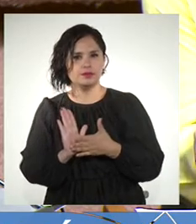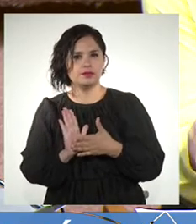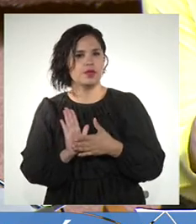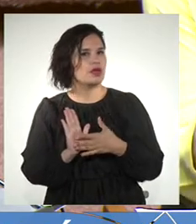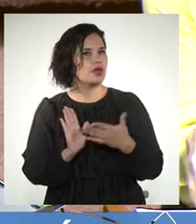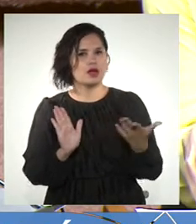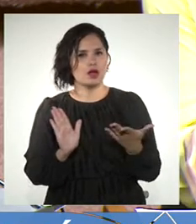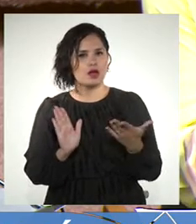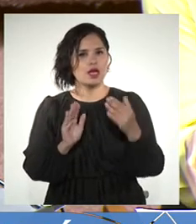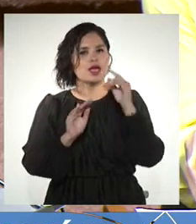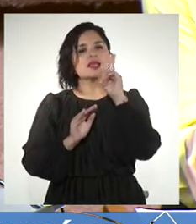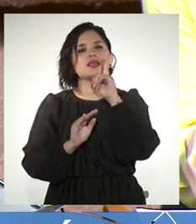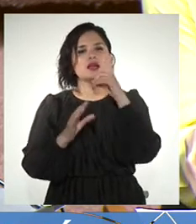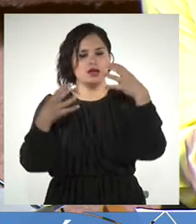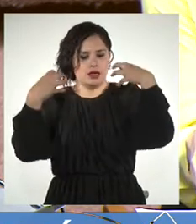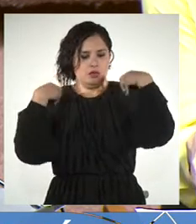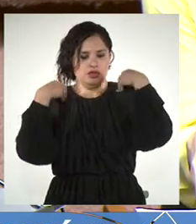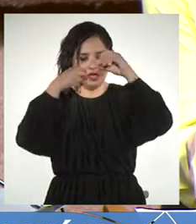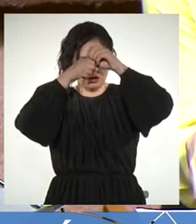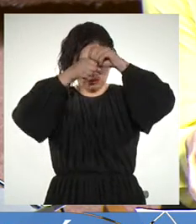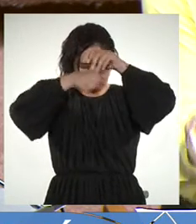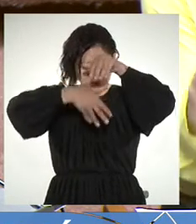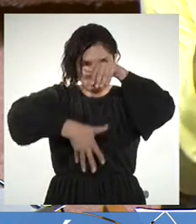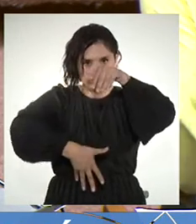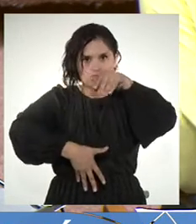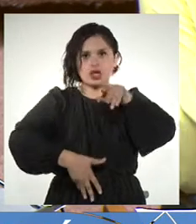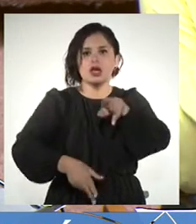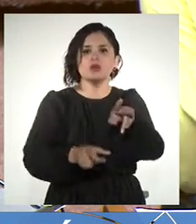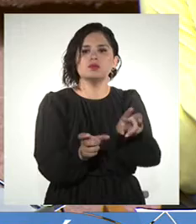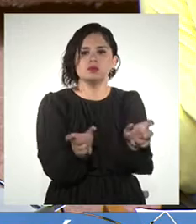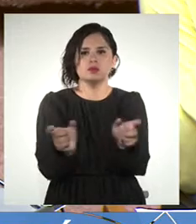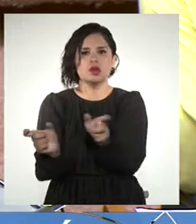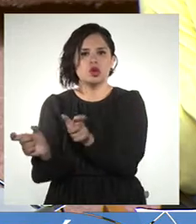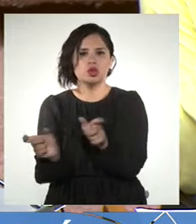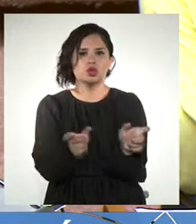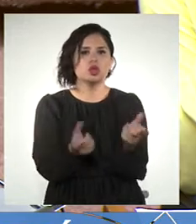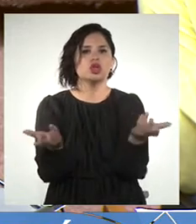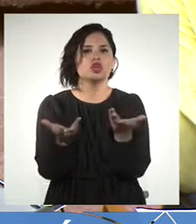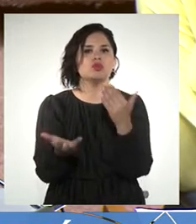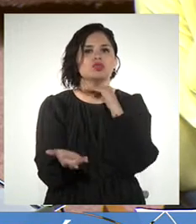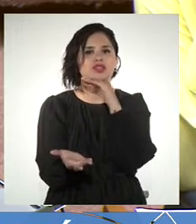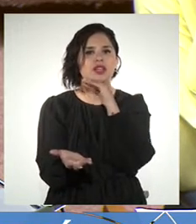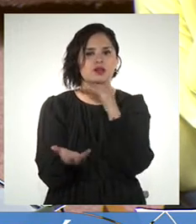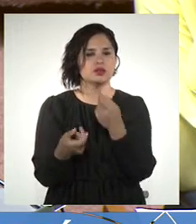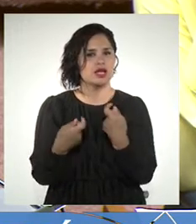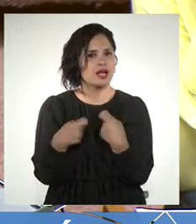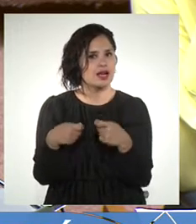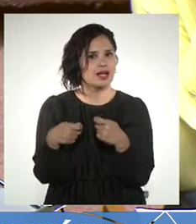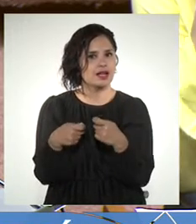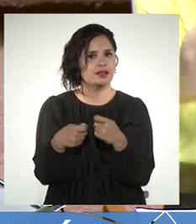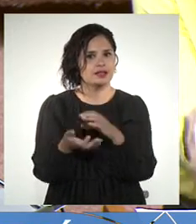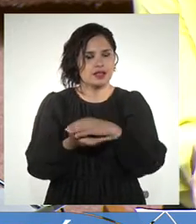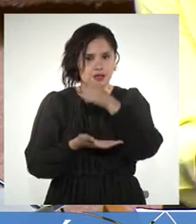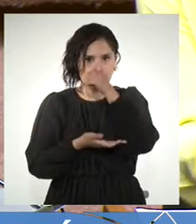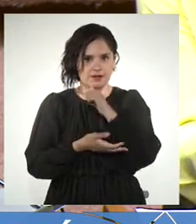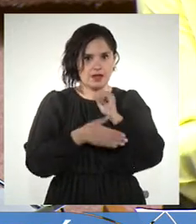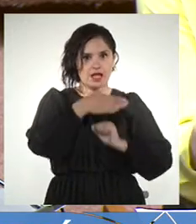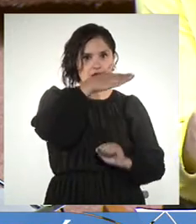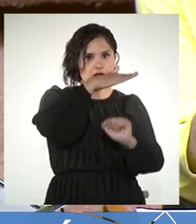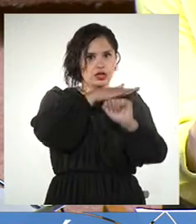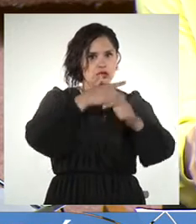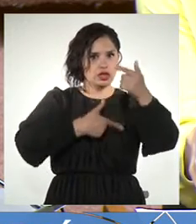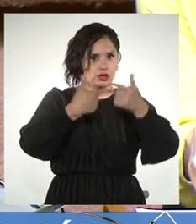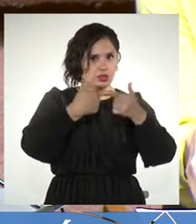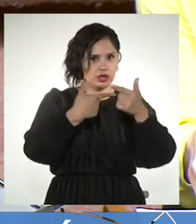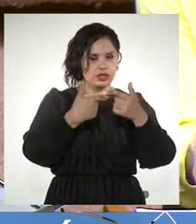línea jerárquica respecto del control del uso de estos gastos reservados y que es la autoridad política y por lo tanto a